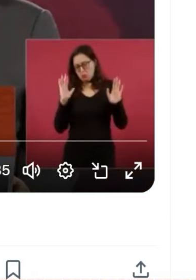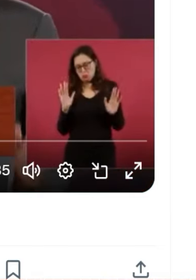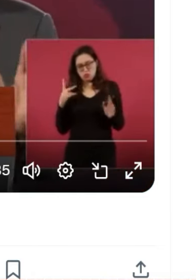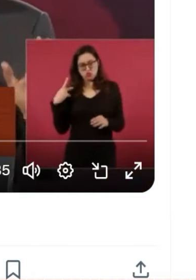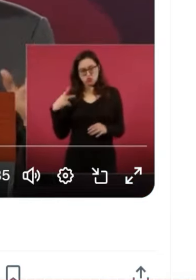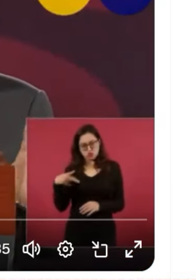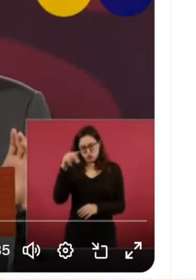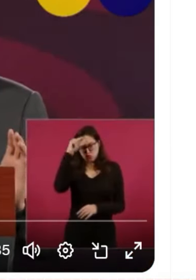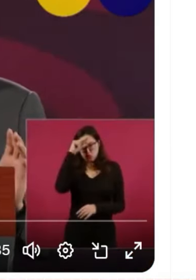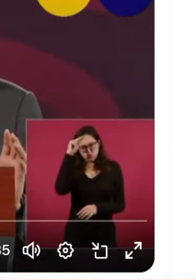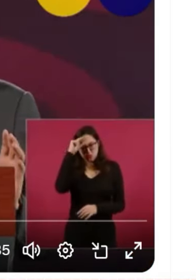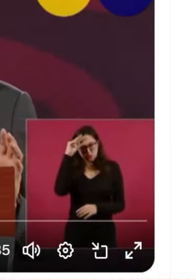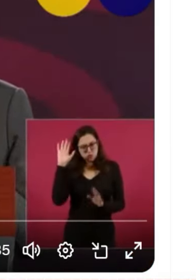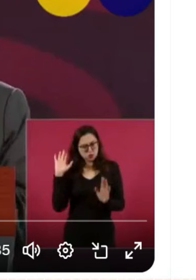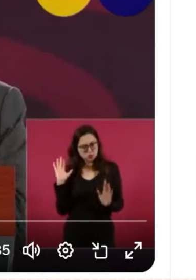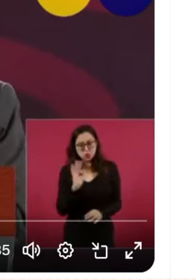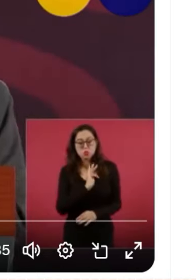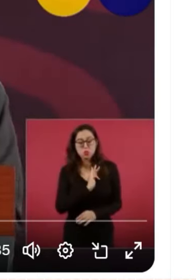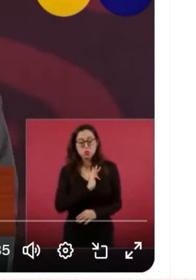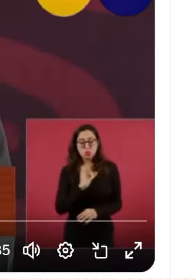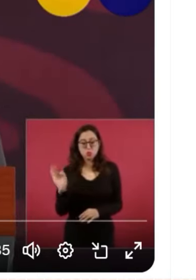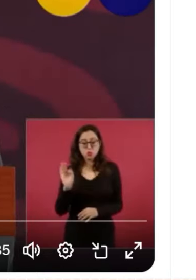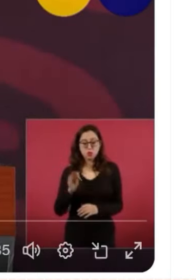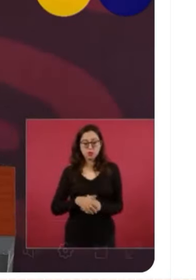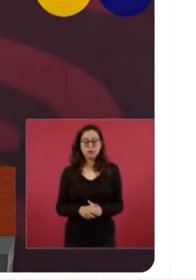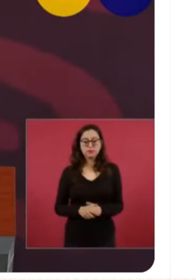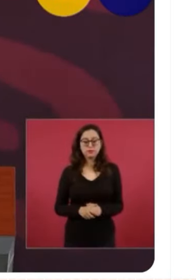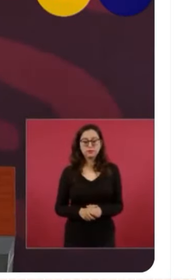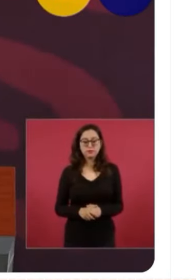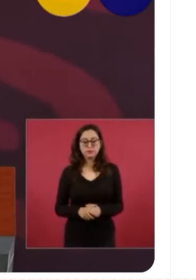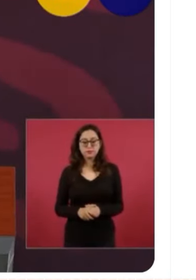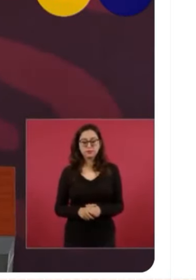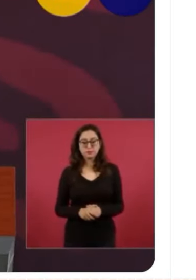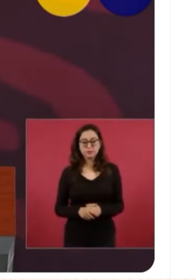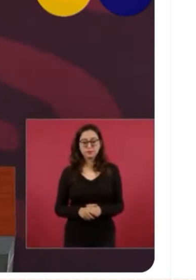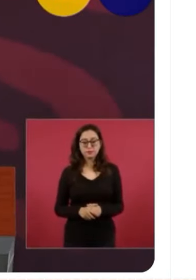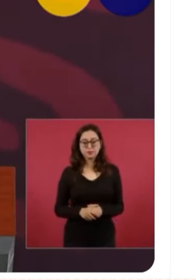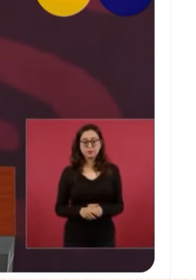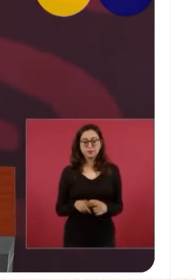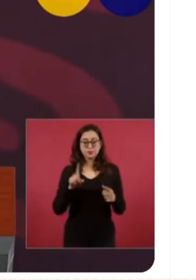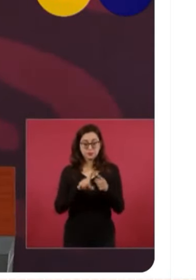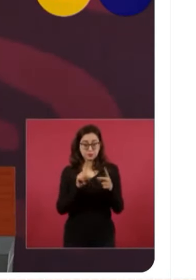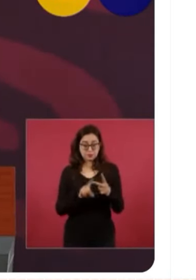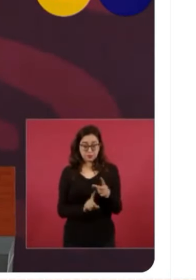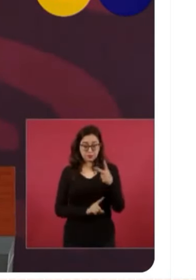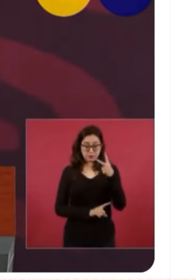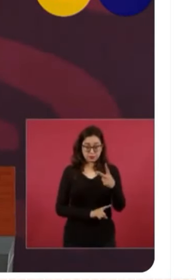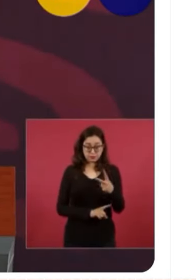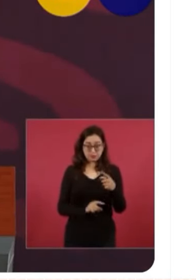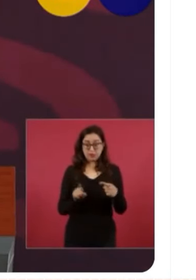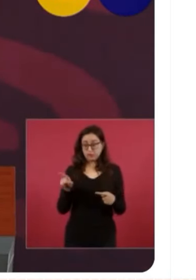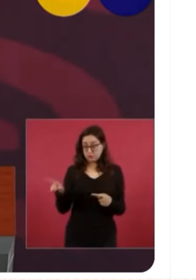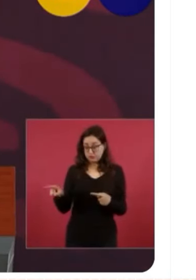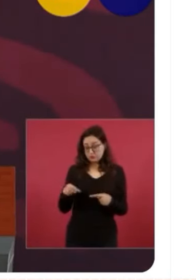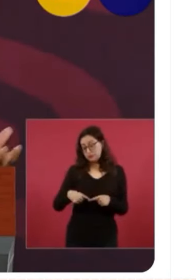Pero dos datos. Dice que puede invertir 40 mil millones en